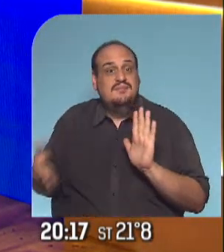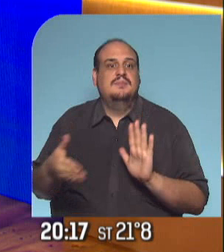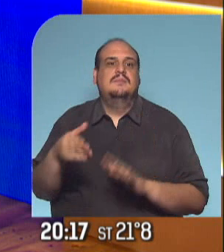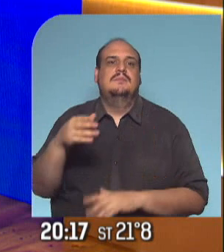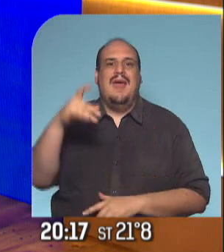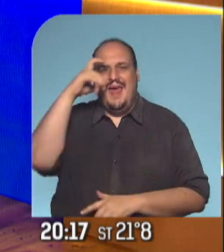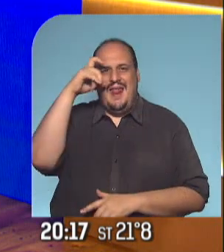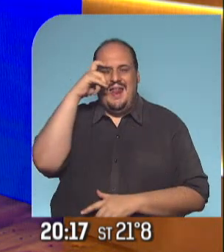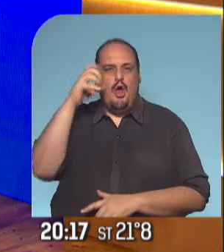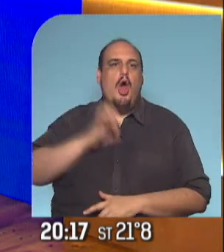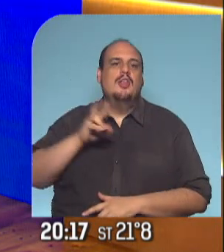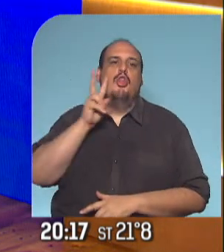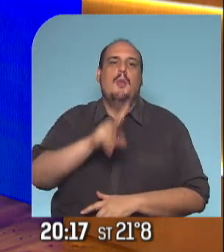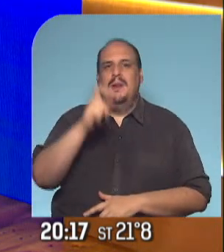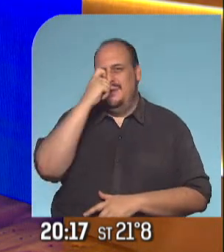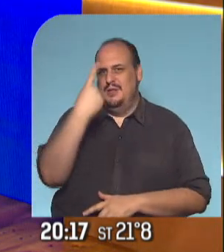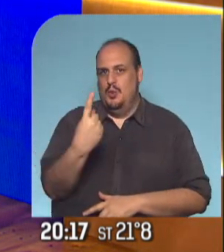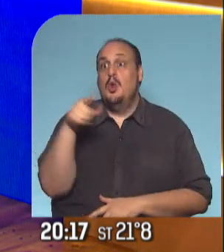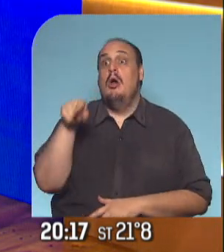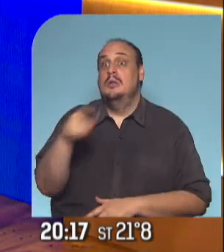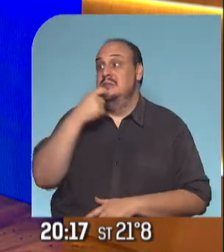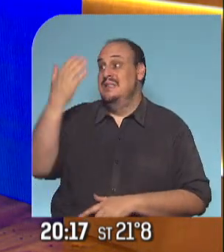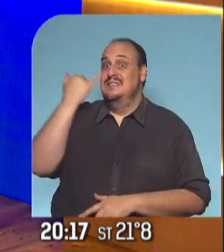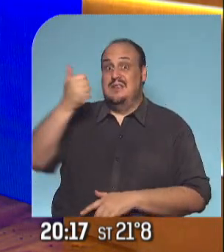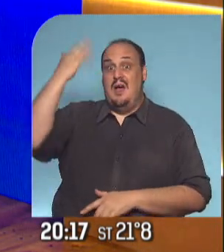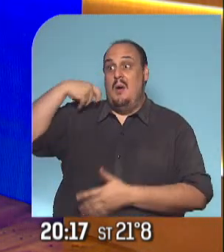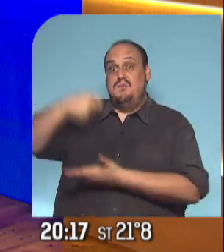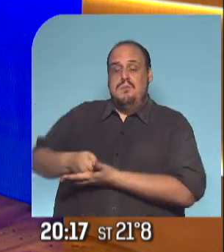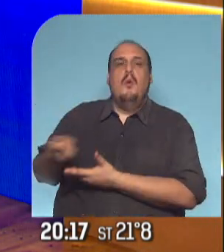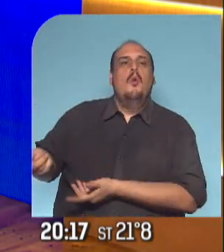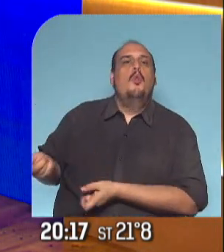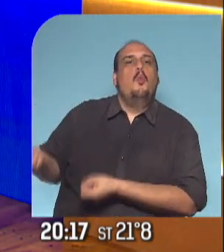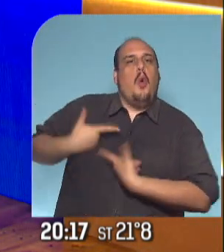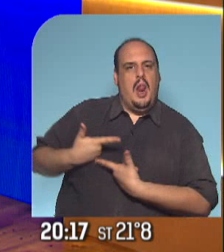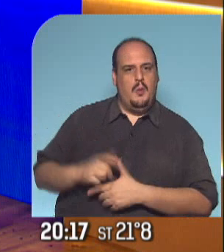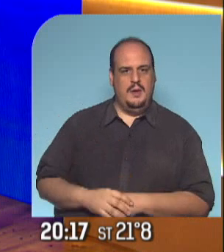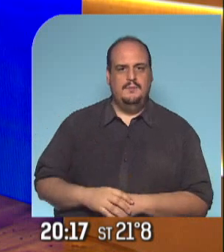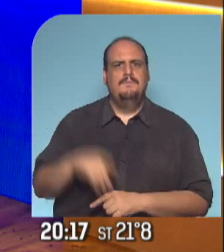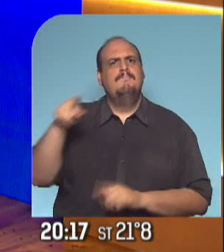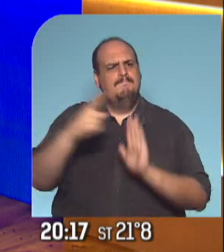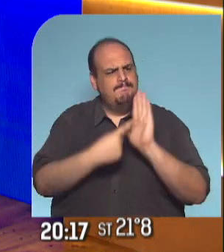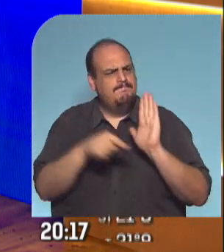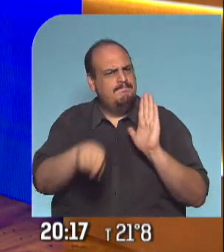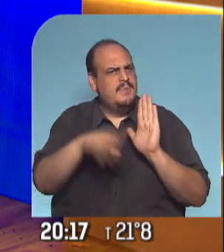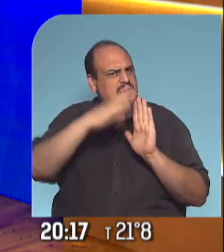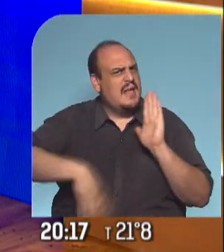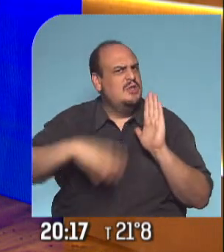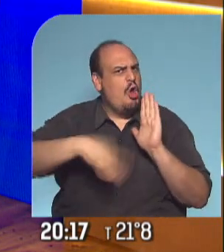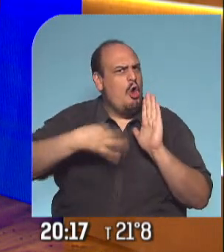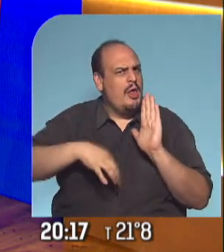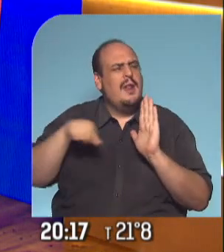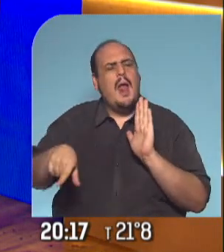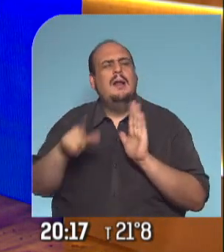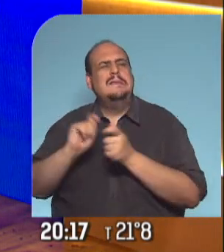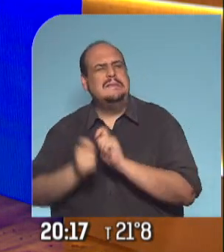es decir, que es retroactivo al 1 de enero. Esto también es importante porque hay algunas modificaciones al texto original que fue presentado en la Cámara